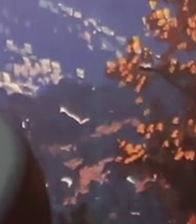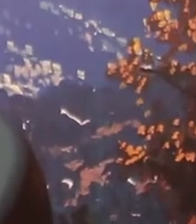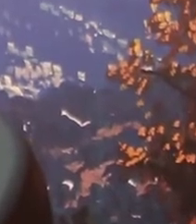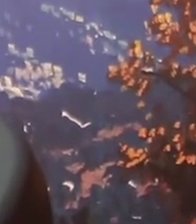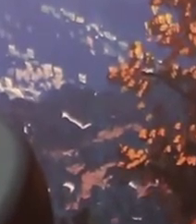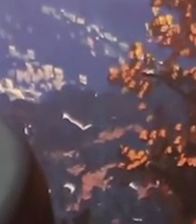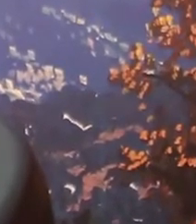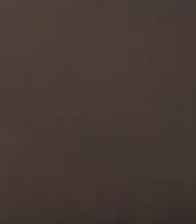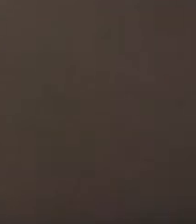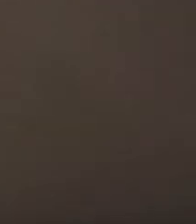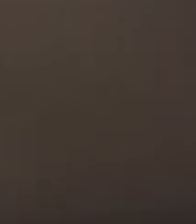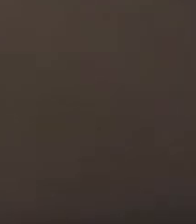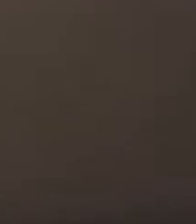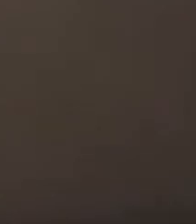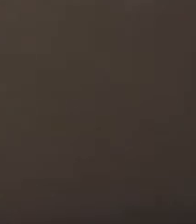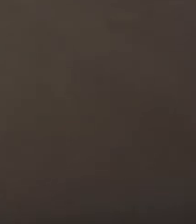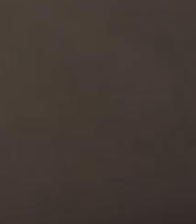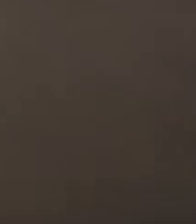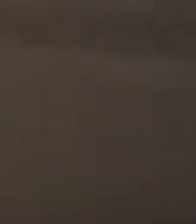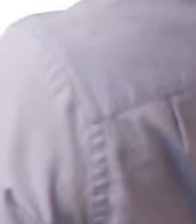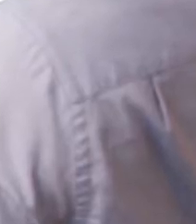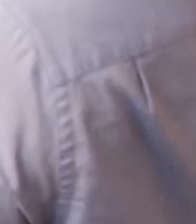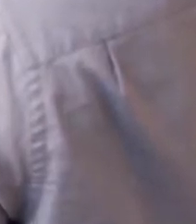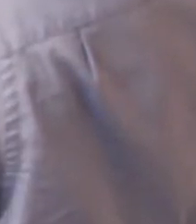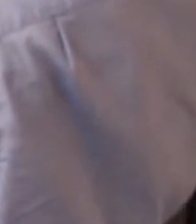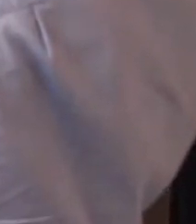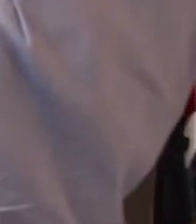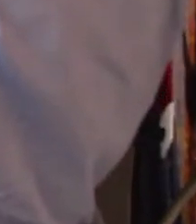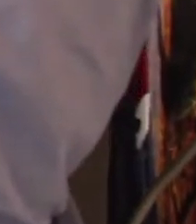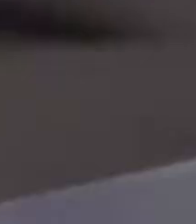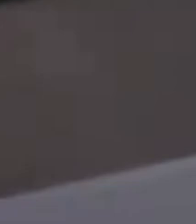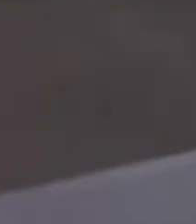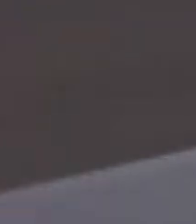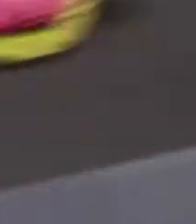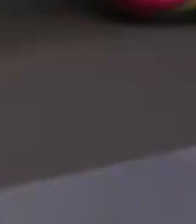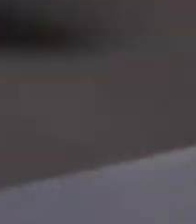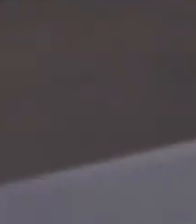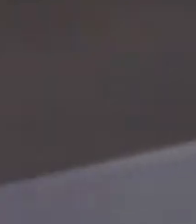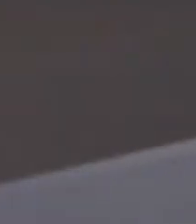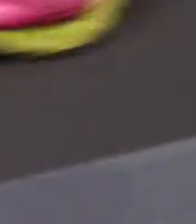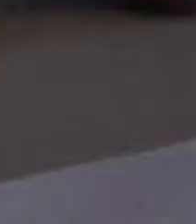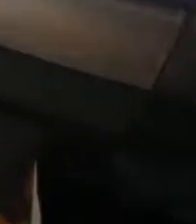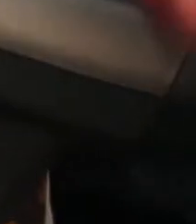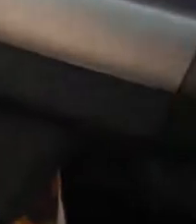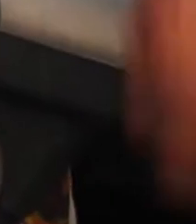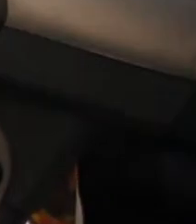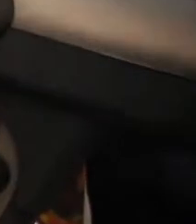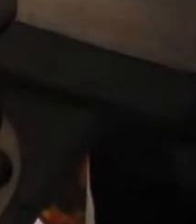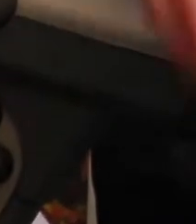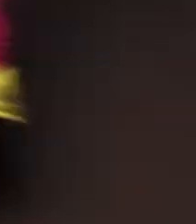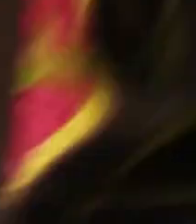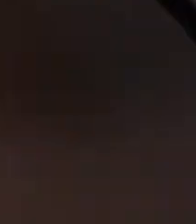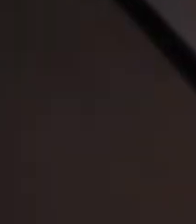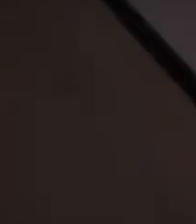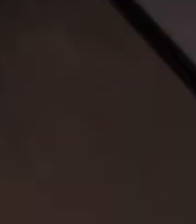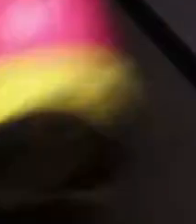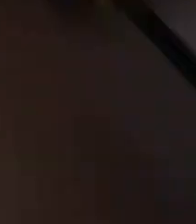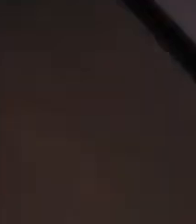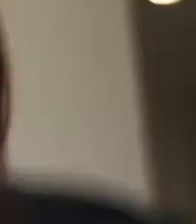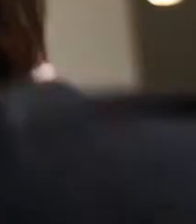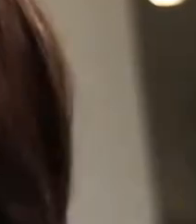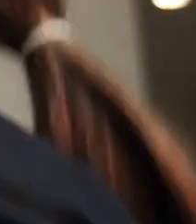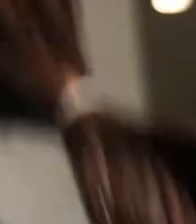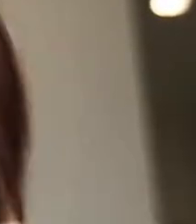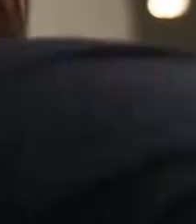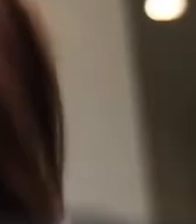Esta prueba lo que da es el manual para usar el cuerpo de uno. Entonces básicamente que lo que hace es que la persona, el tiempo que invierte en su ejercicio,